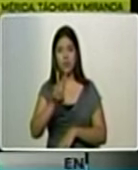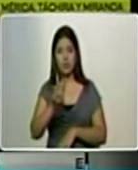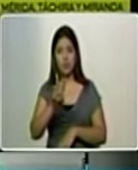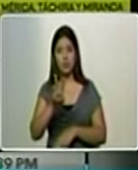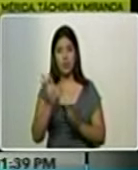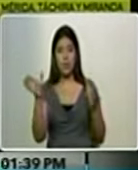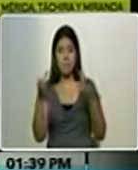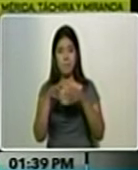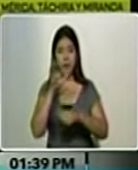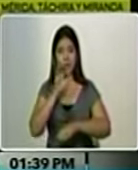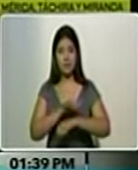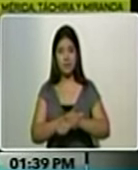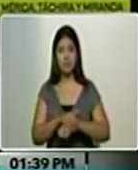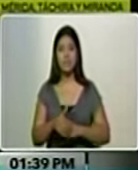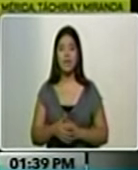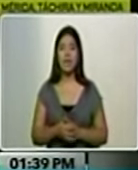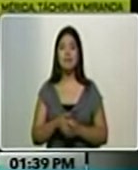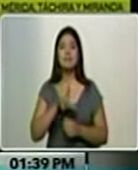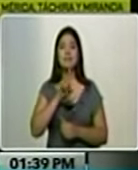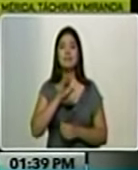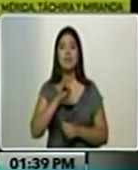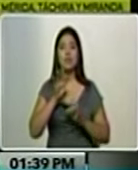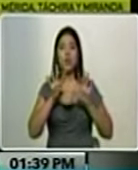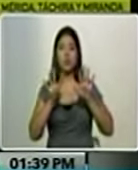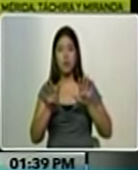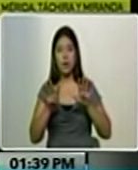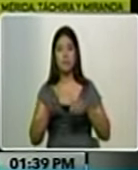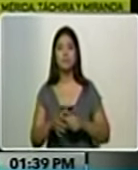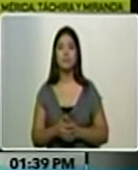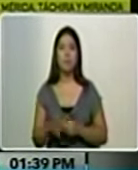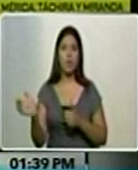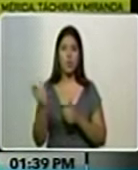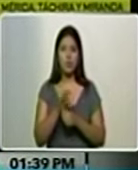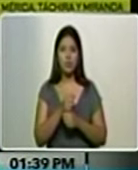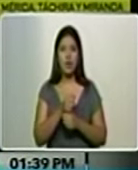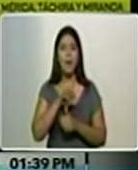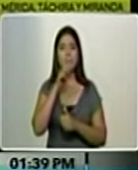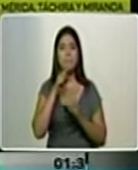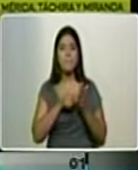desmanteladas 109 bandas, hemos incautado